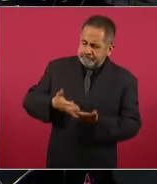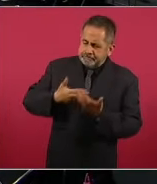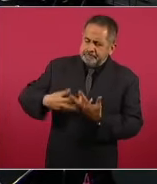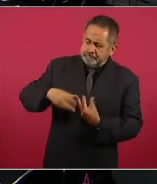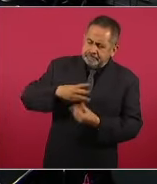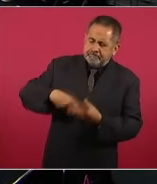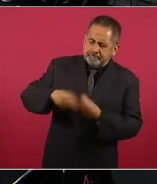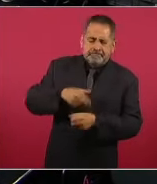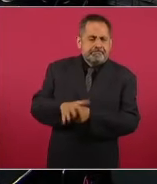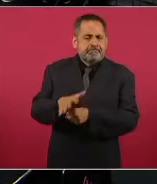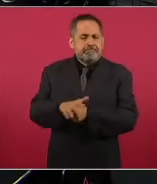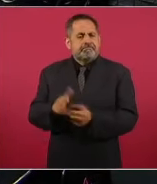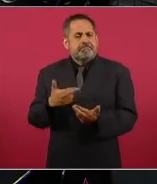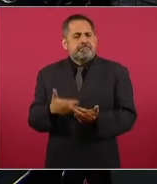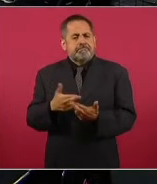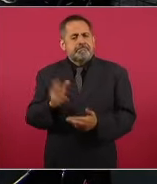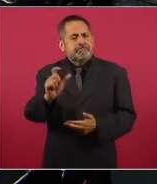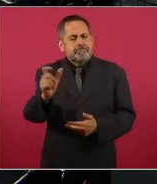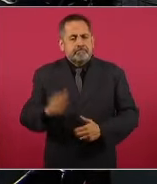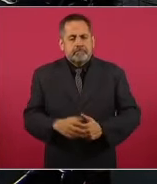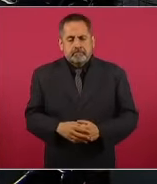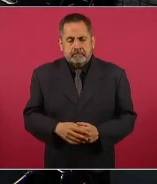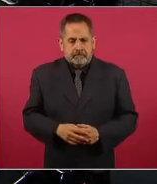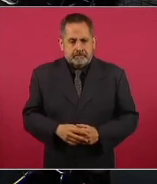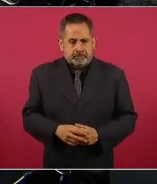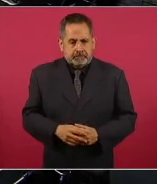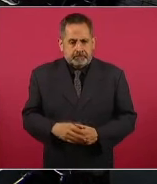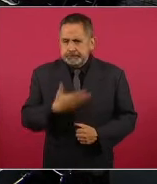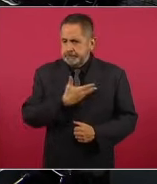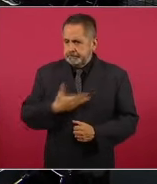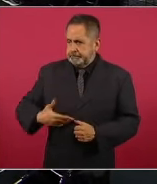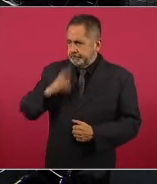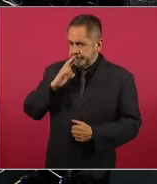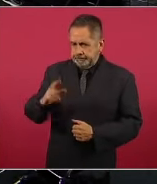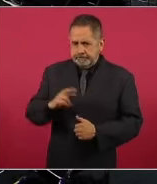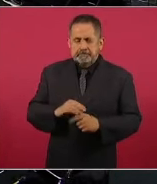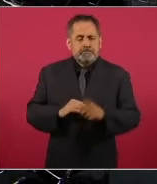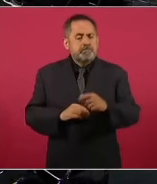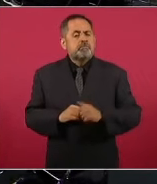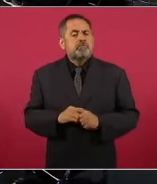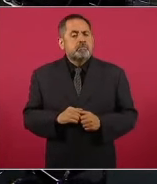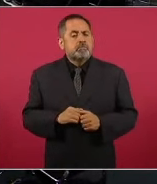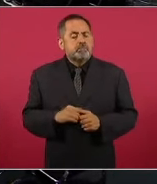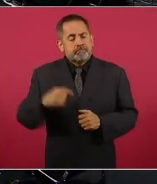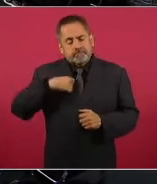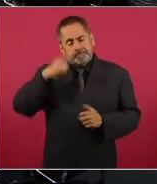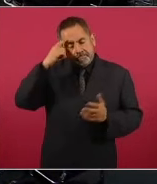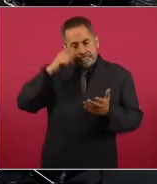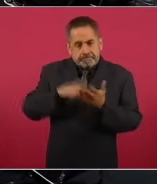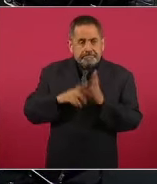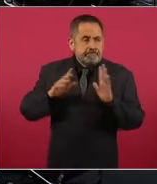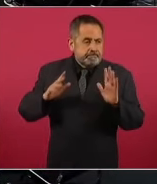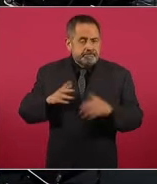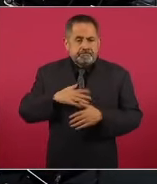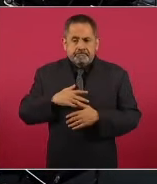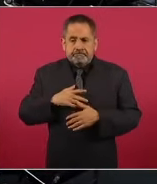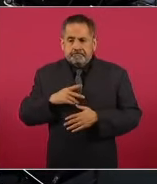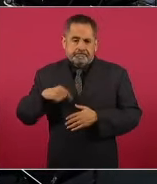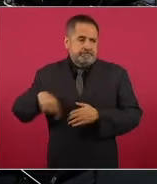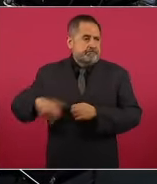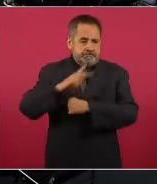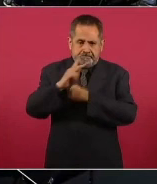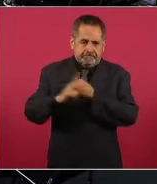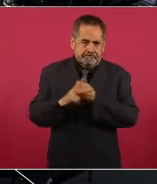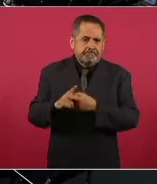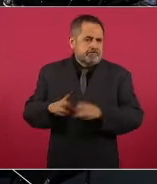yo soy partidario, creo que al país le conviene la